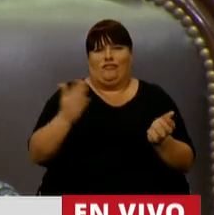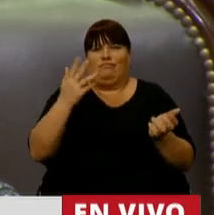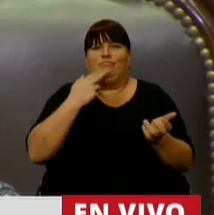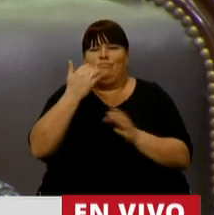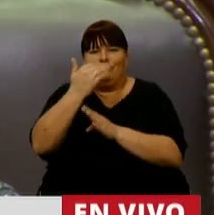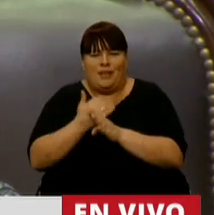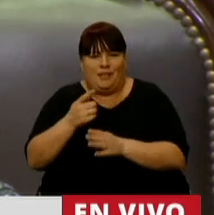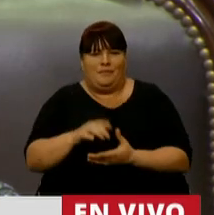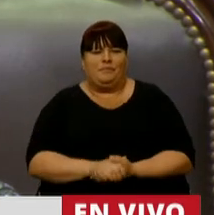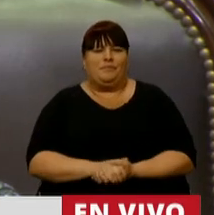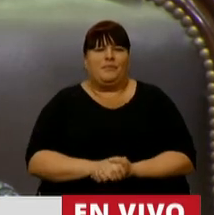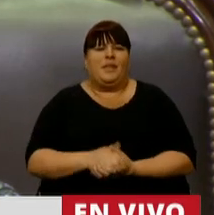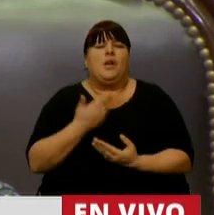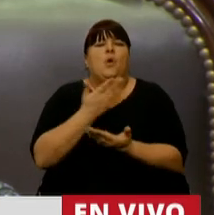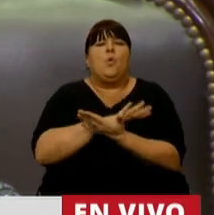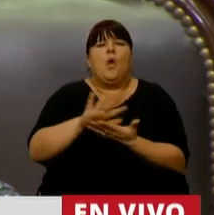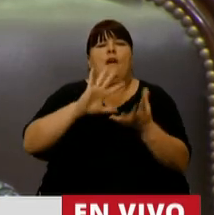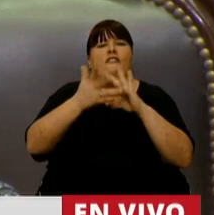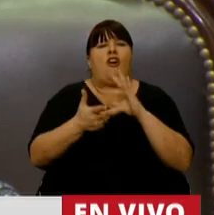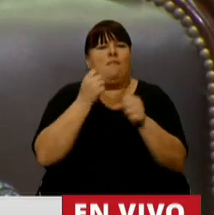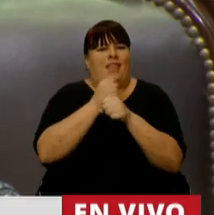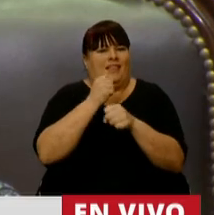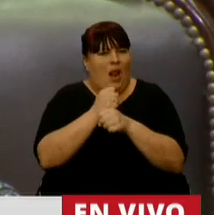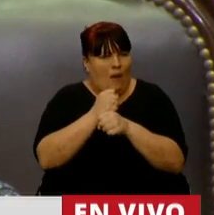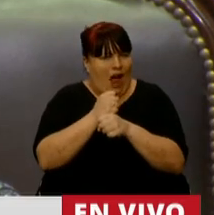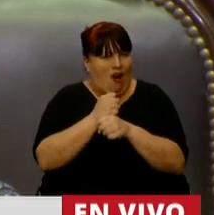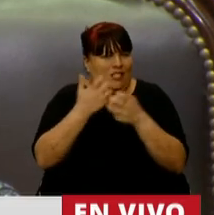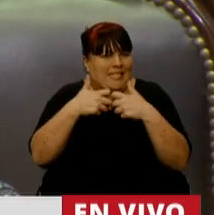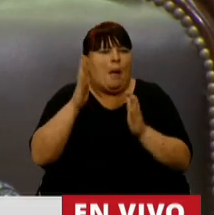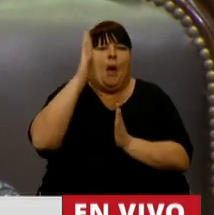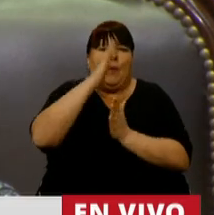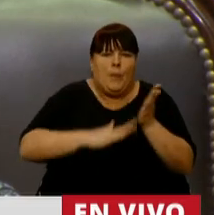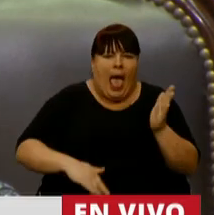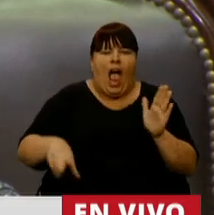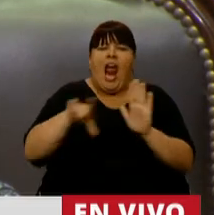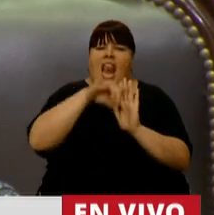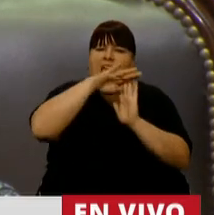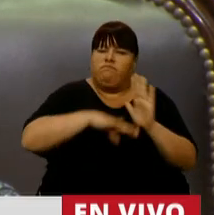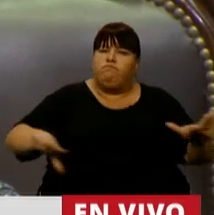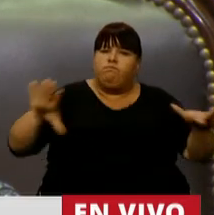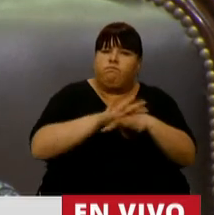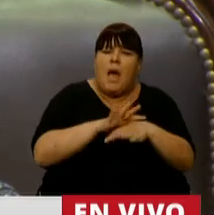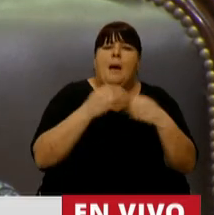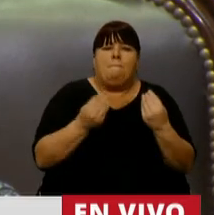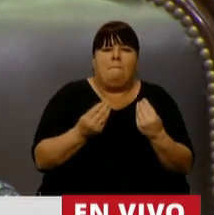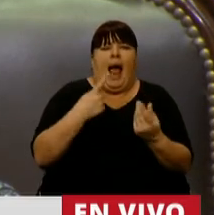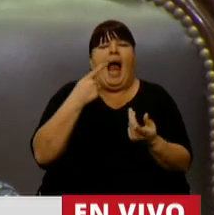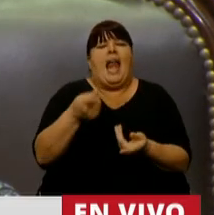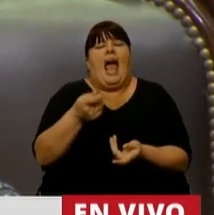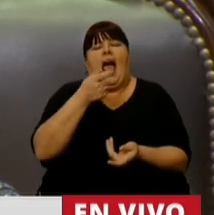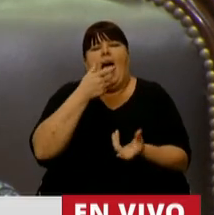productiva. Plantear un nuevo sistema laboral en blanco, con normas precisas que responda a los